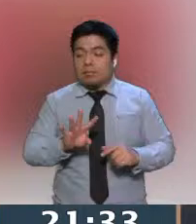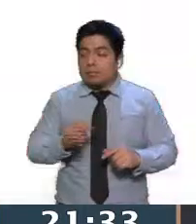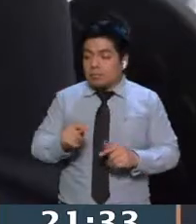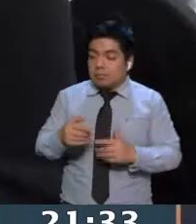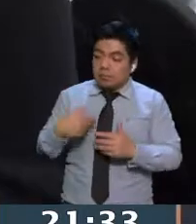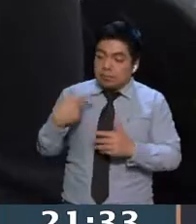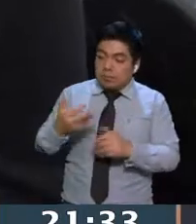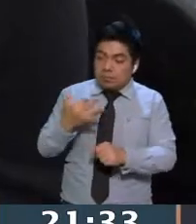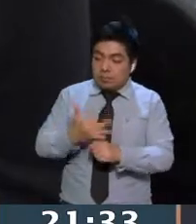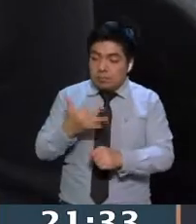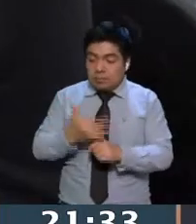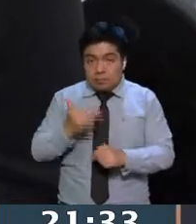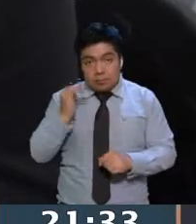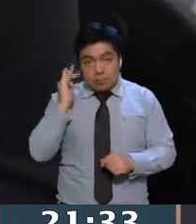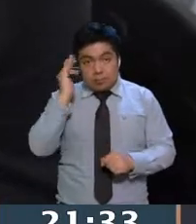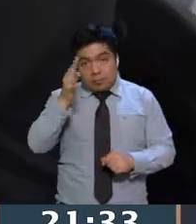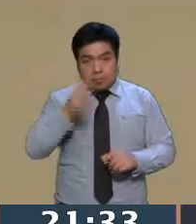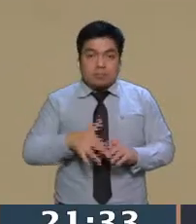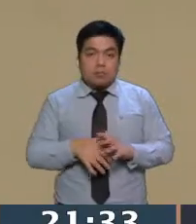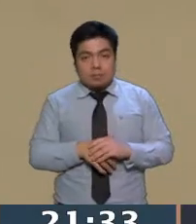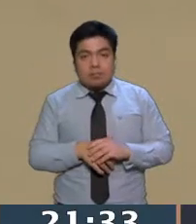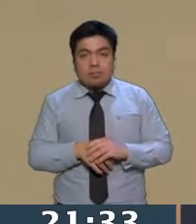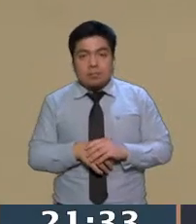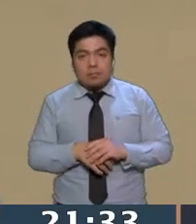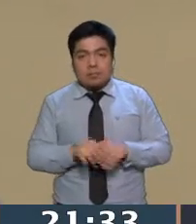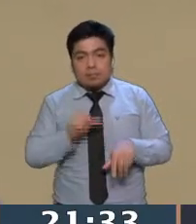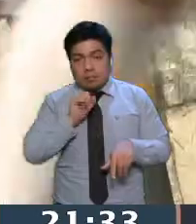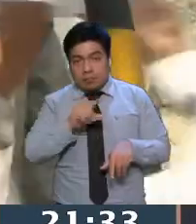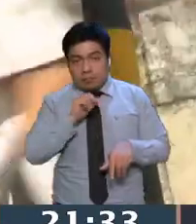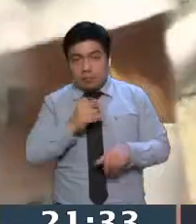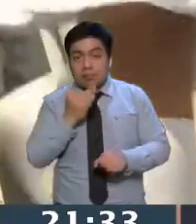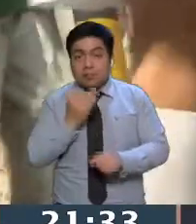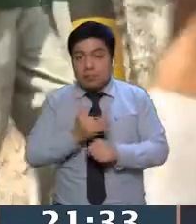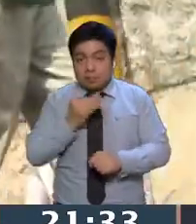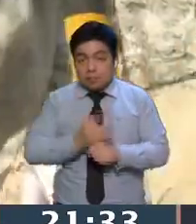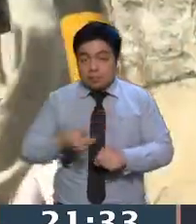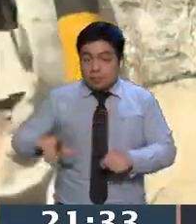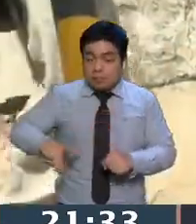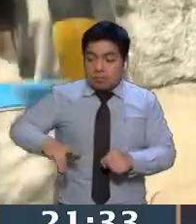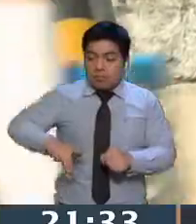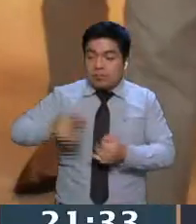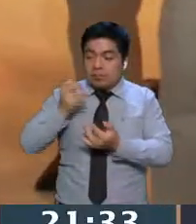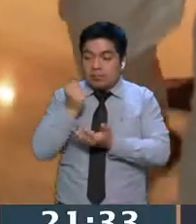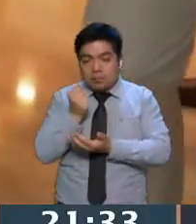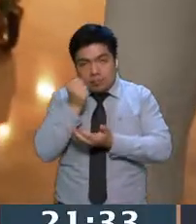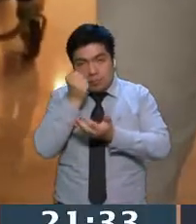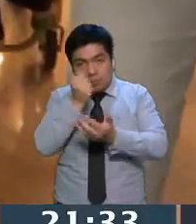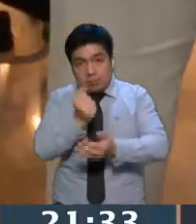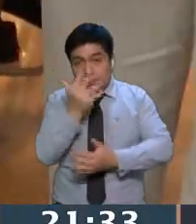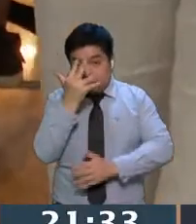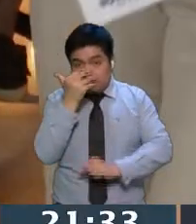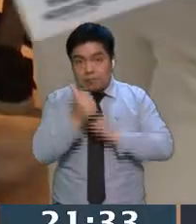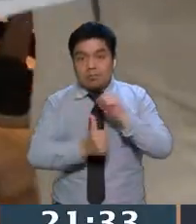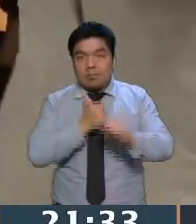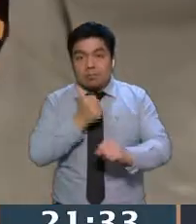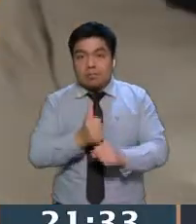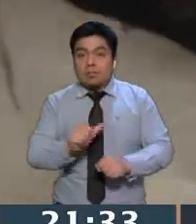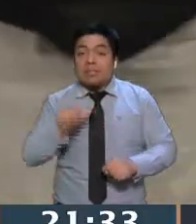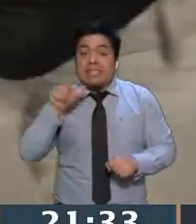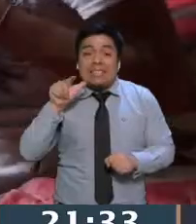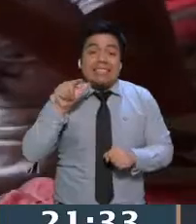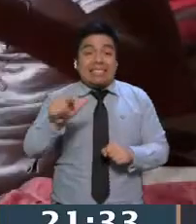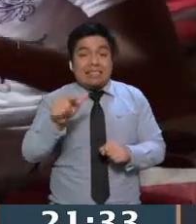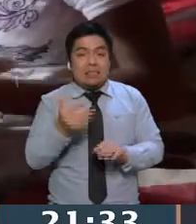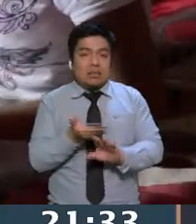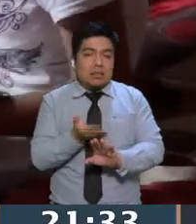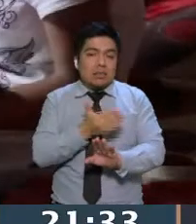futuro. Cabe señalar que la actual administración ha invertido en solo 5 años 17 veces más